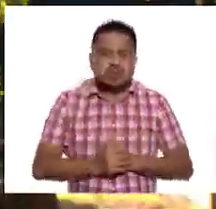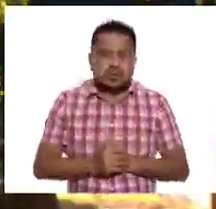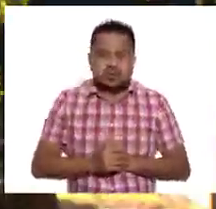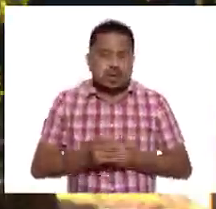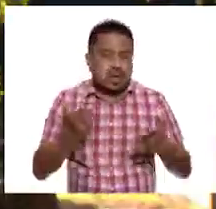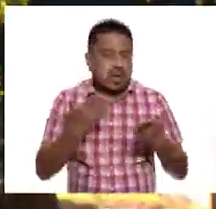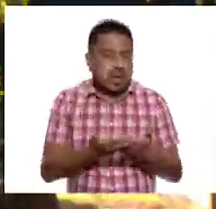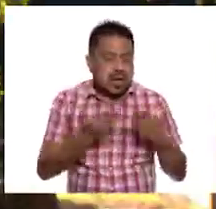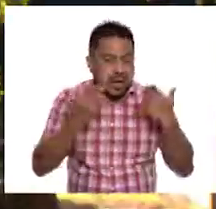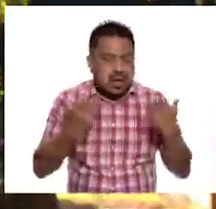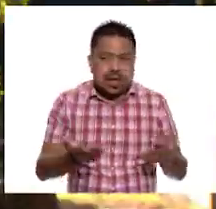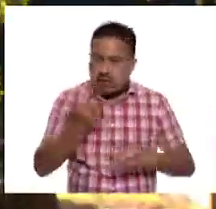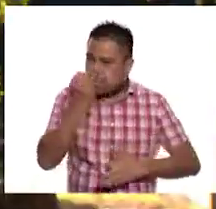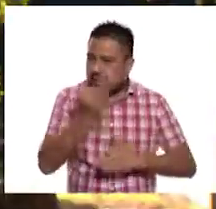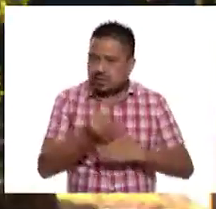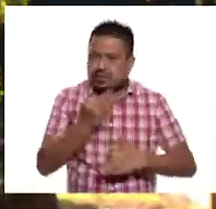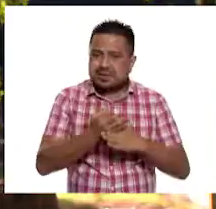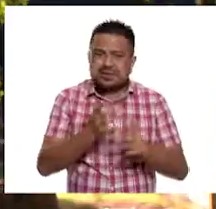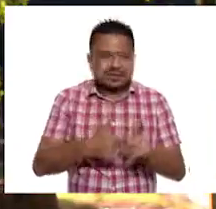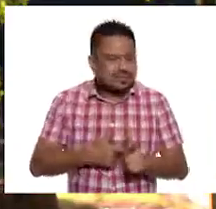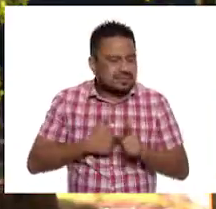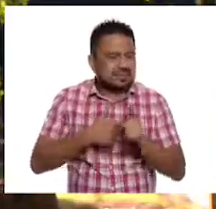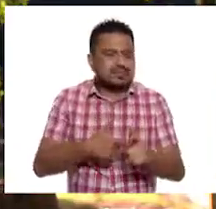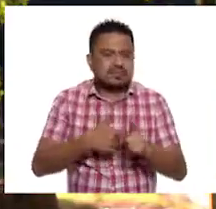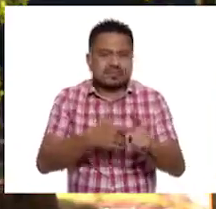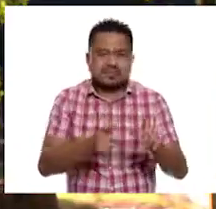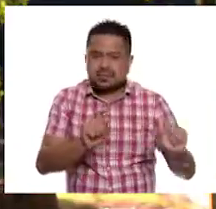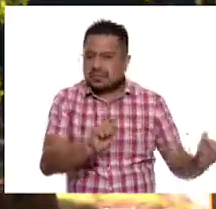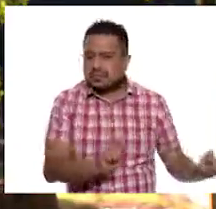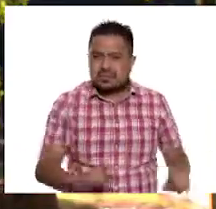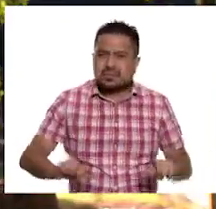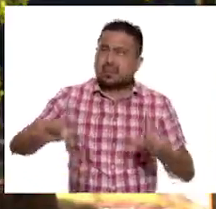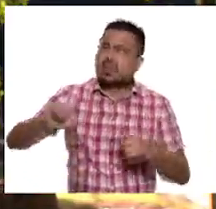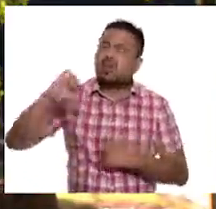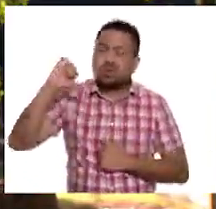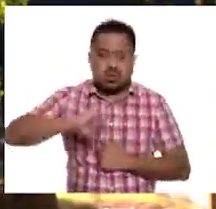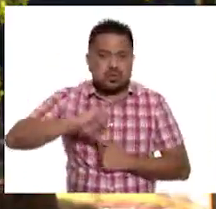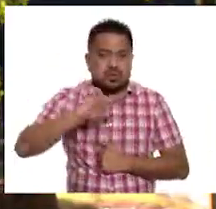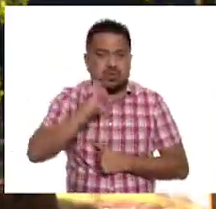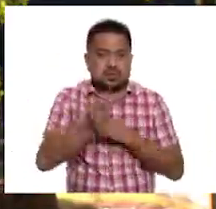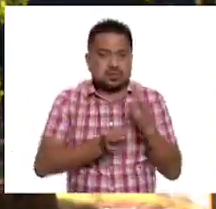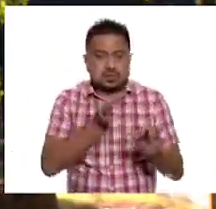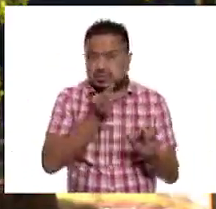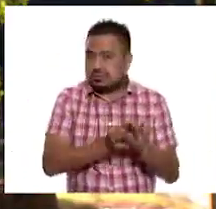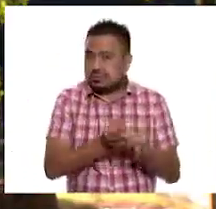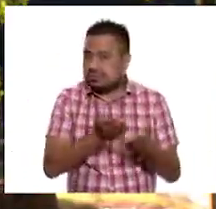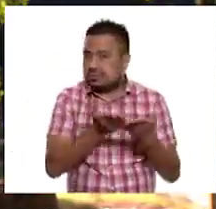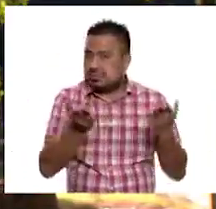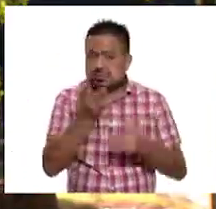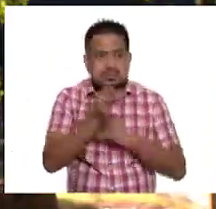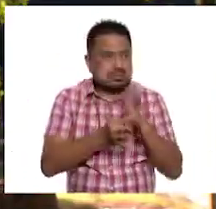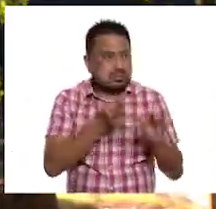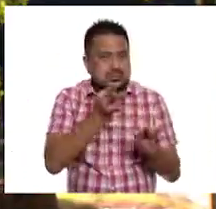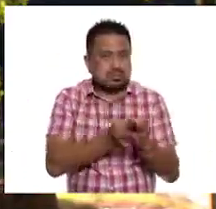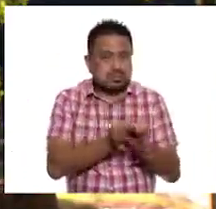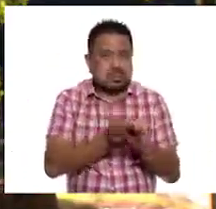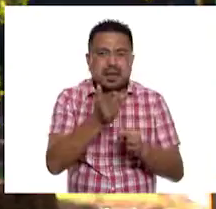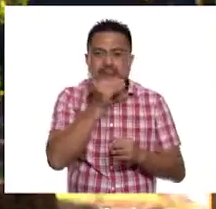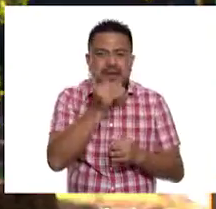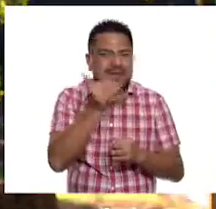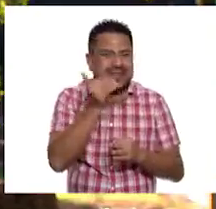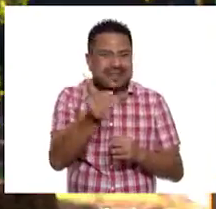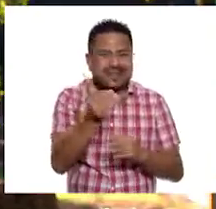Ahora es momento de seguir con el programa de hoy. ¿Listas? ¿Listos?